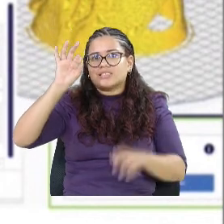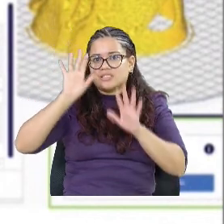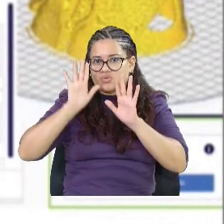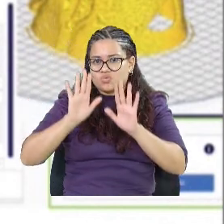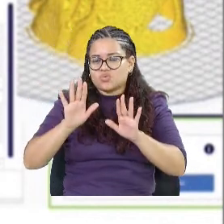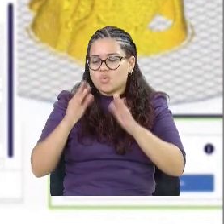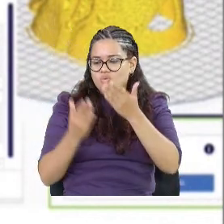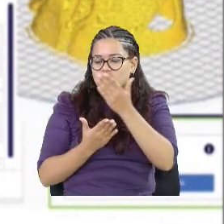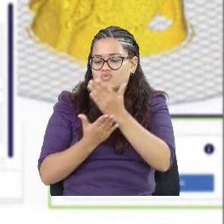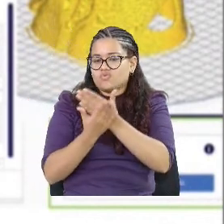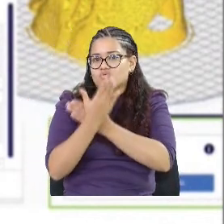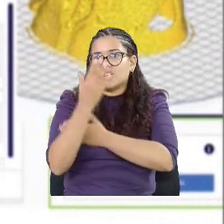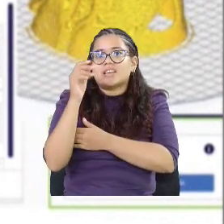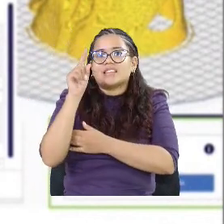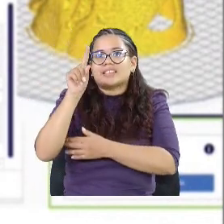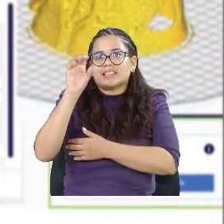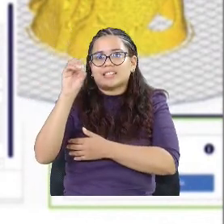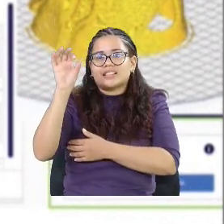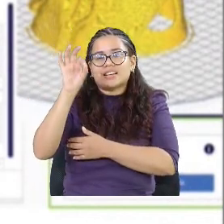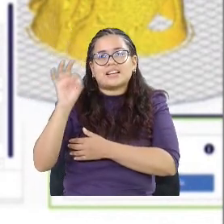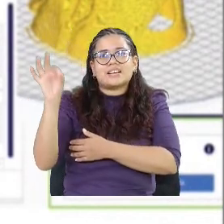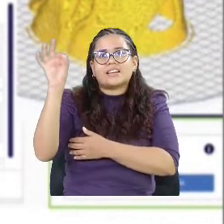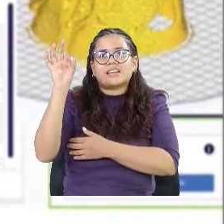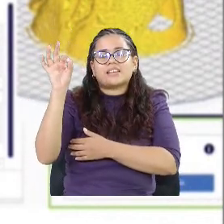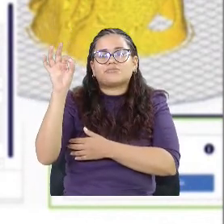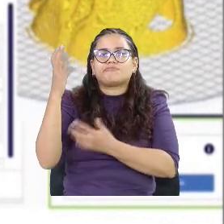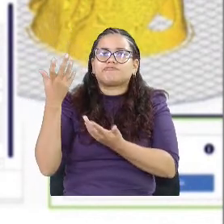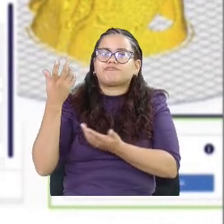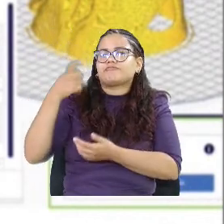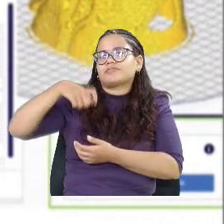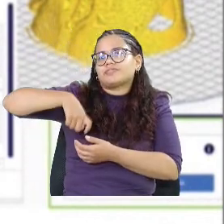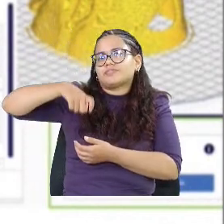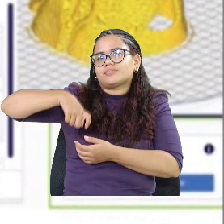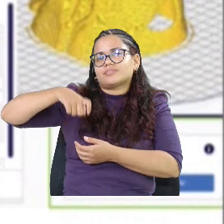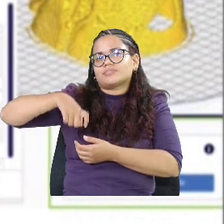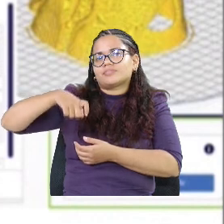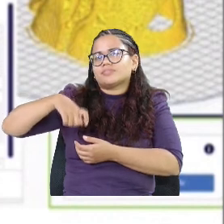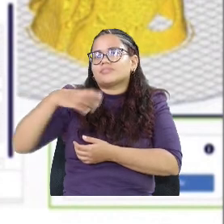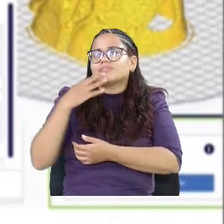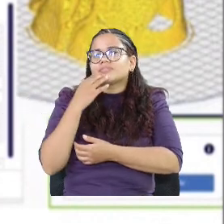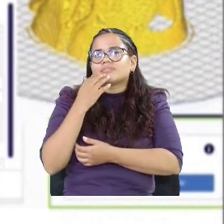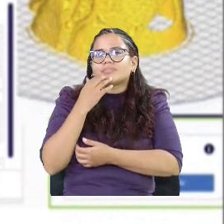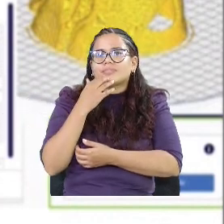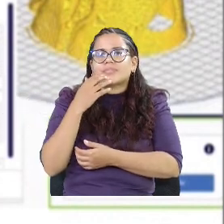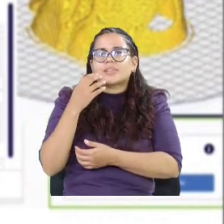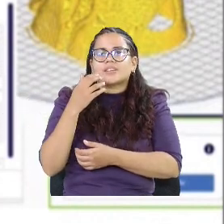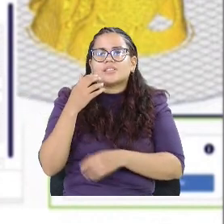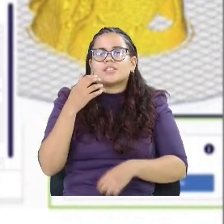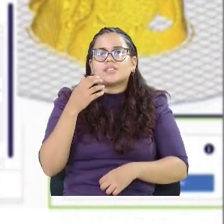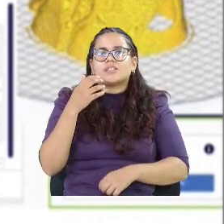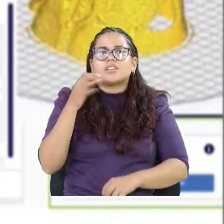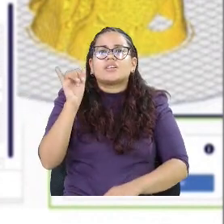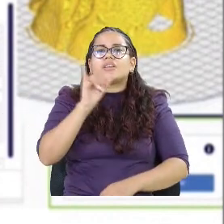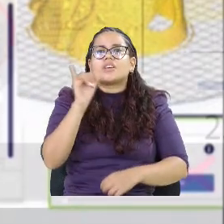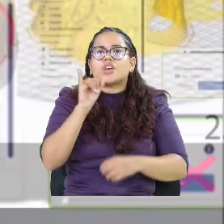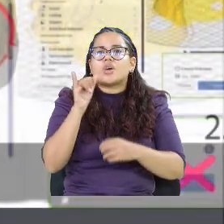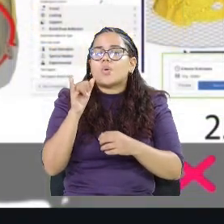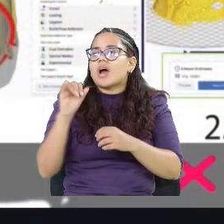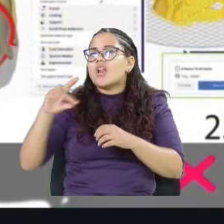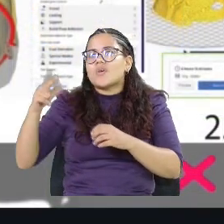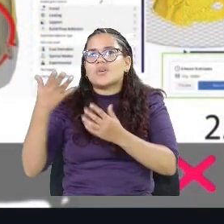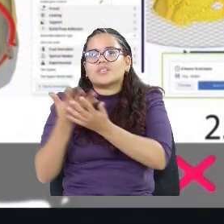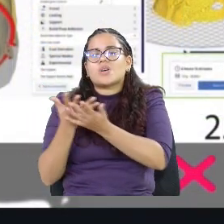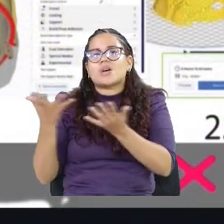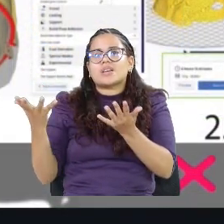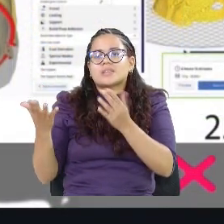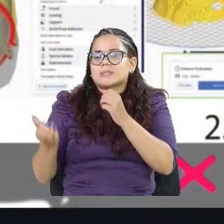esa línea vertical, va a requerir de lo que conocemos como un material de soporte. El